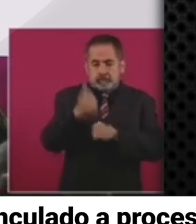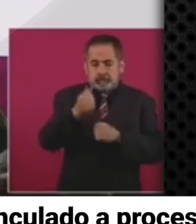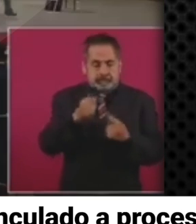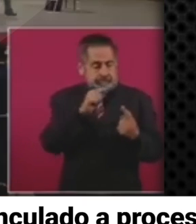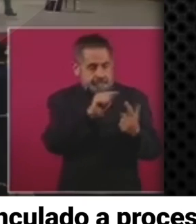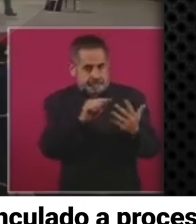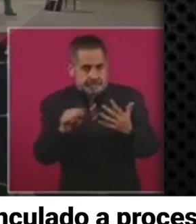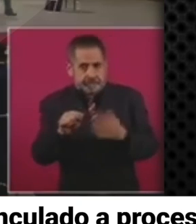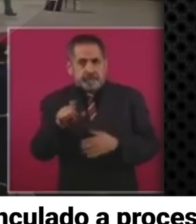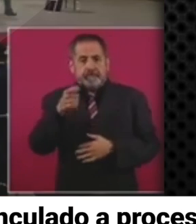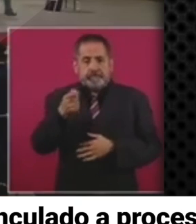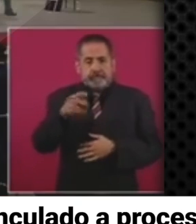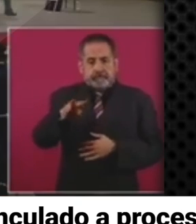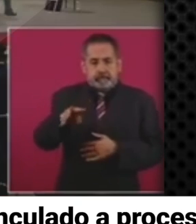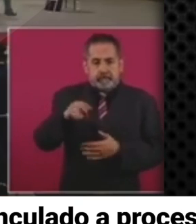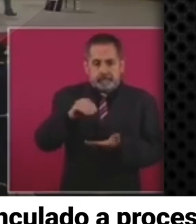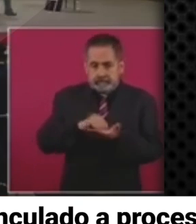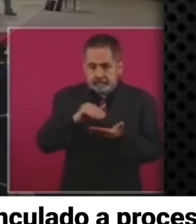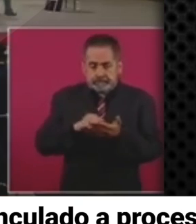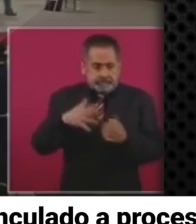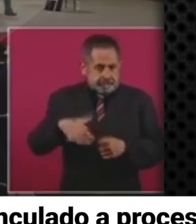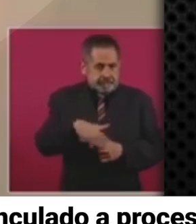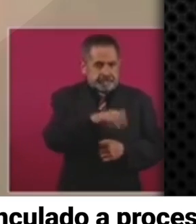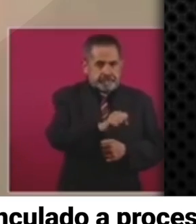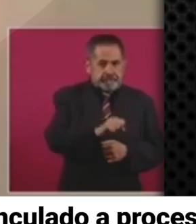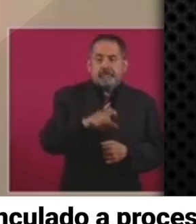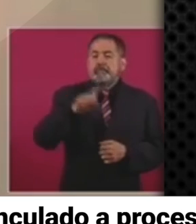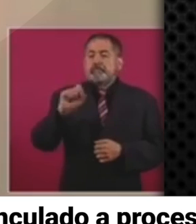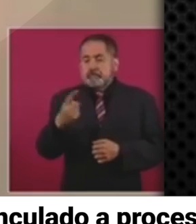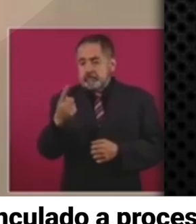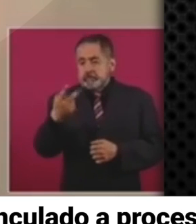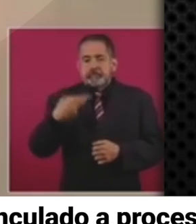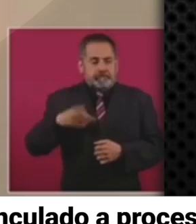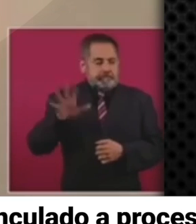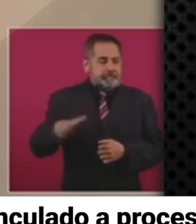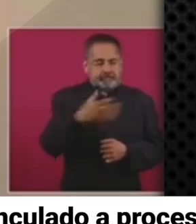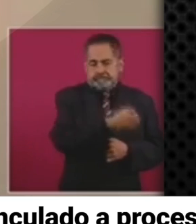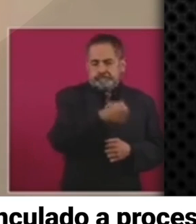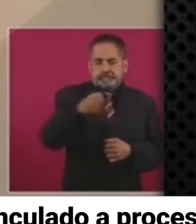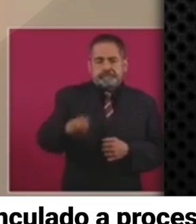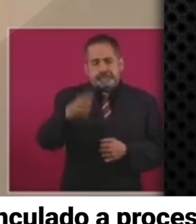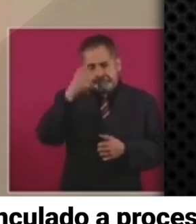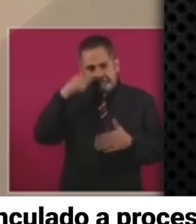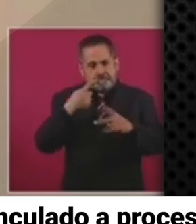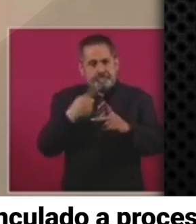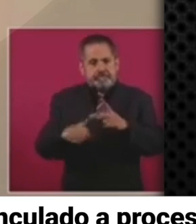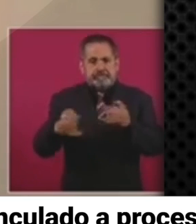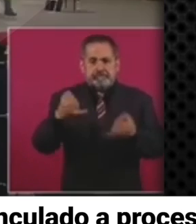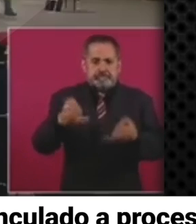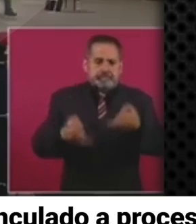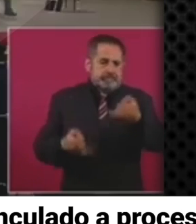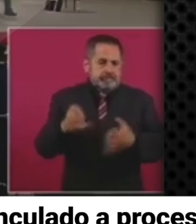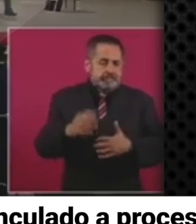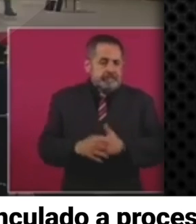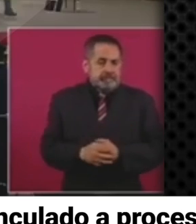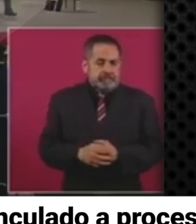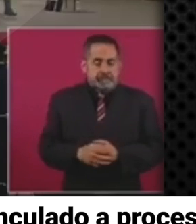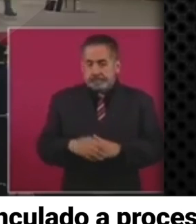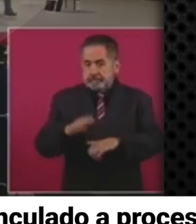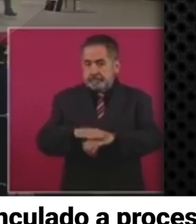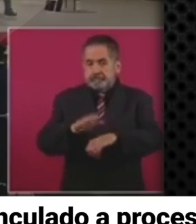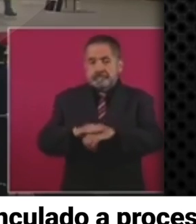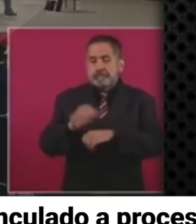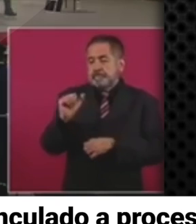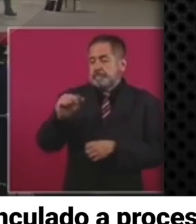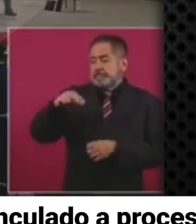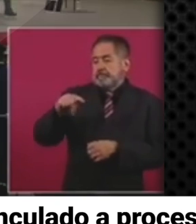29 detenidos o buscados y 21 vinculados a proceso penal. Siguiente. Informar que en el caso de Antonio